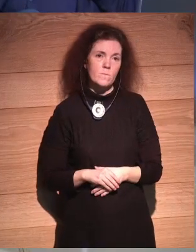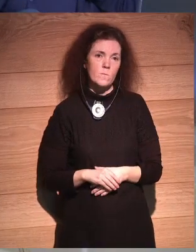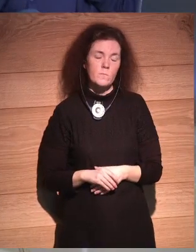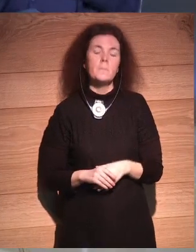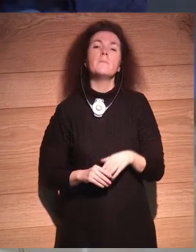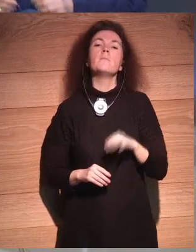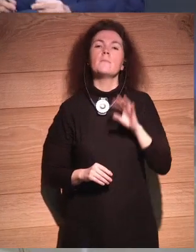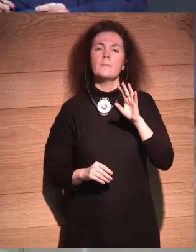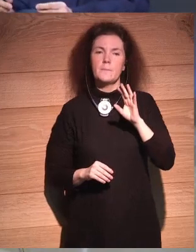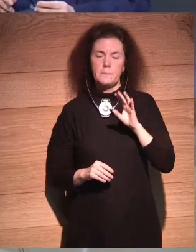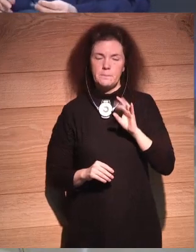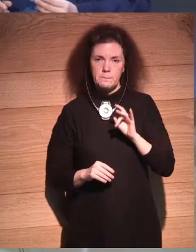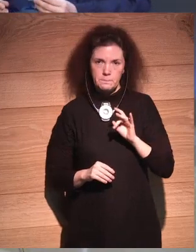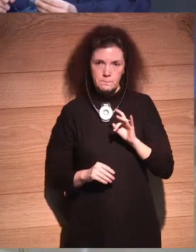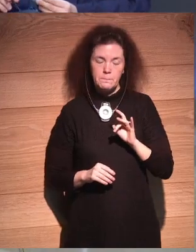Yes.